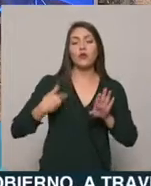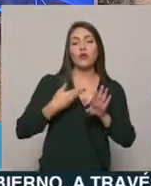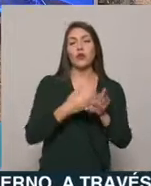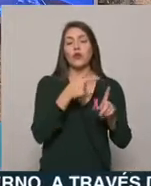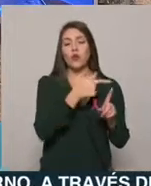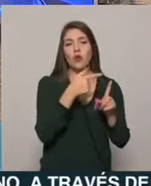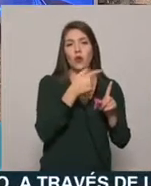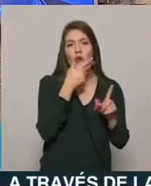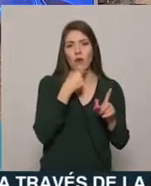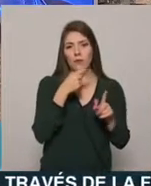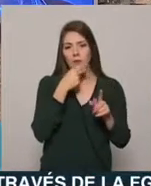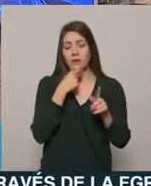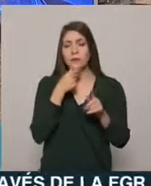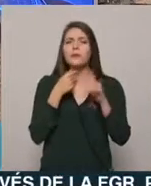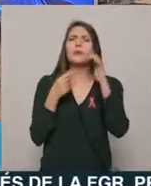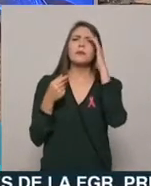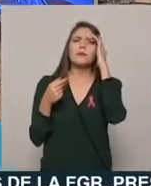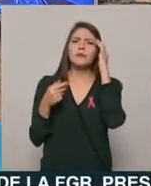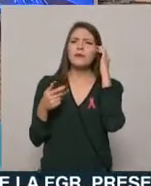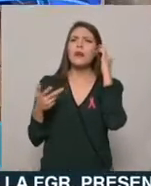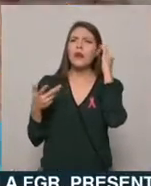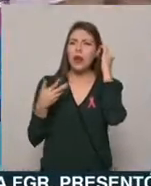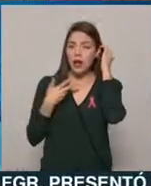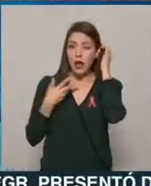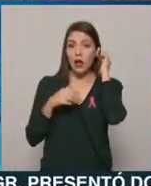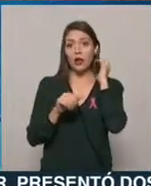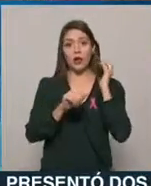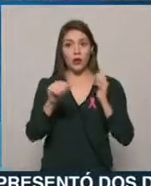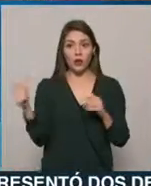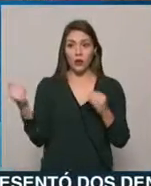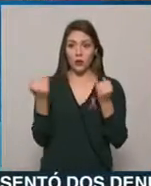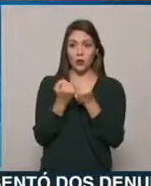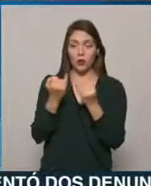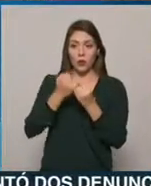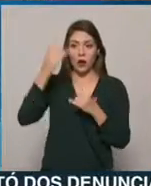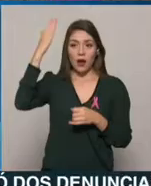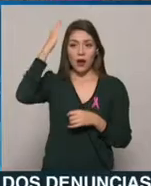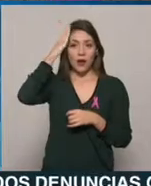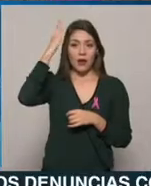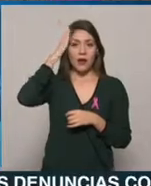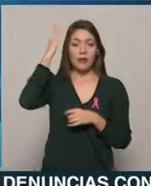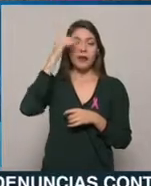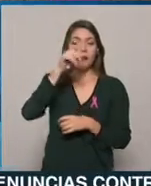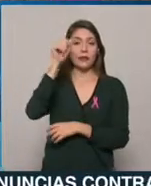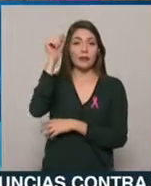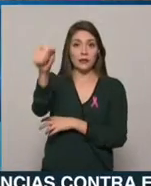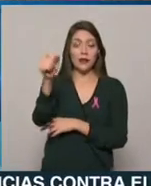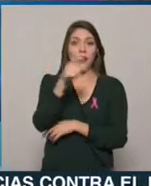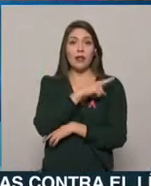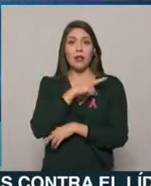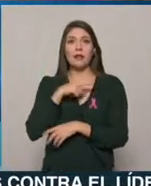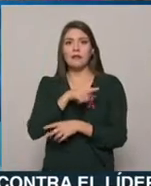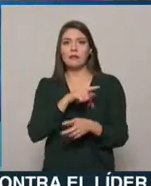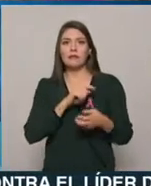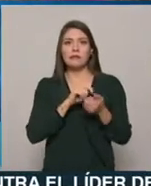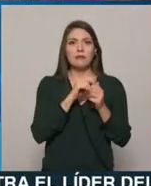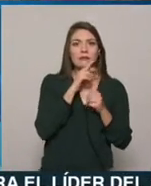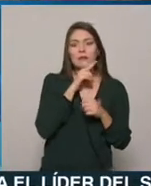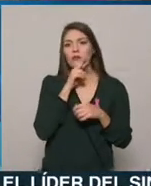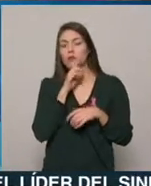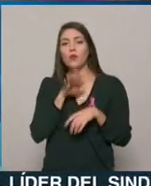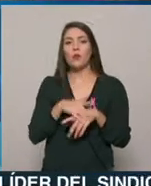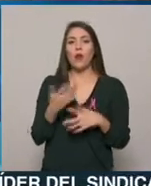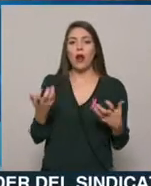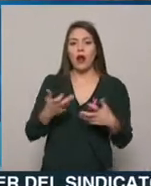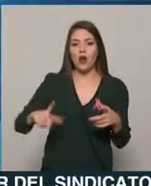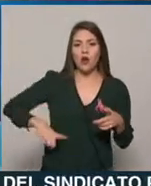líder petrolero. La pregunta es si habrá otros líderes, grandes líderes sindicales, que tendrían que estar preocupados por las medidas que está tomando el gobierno